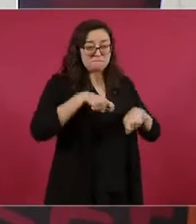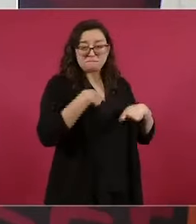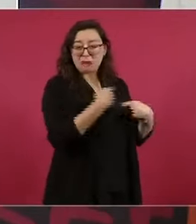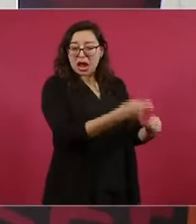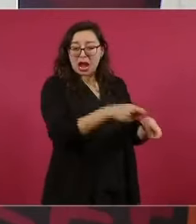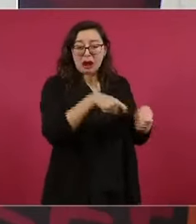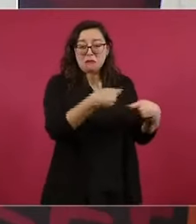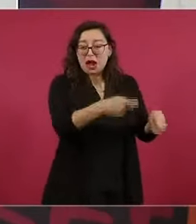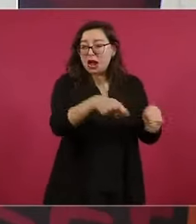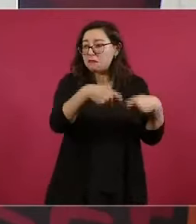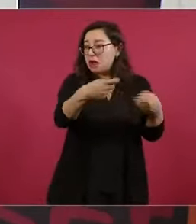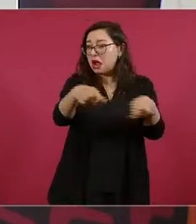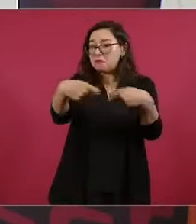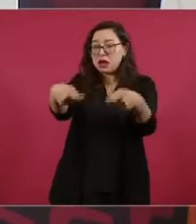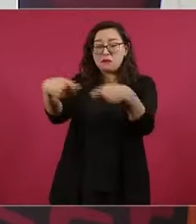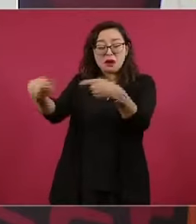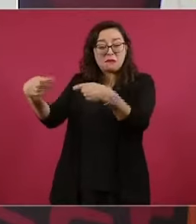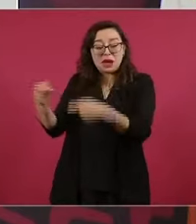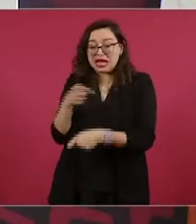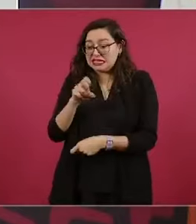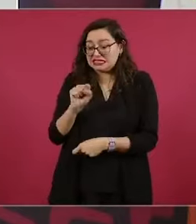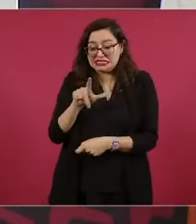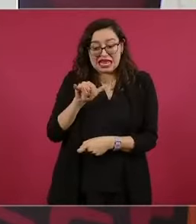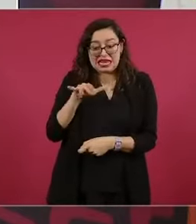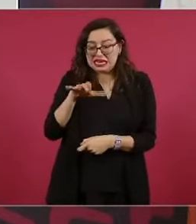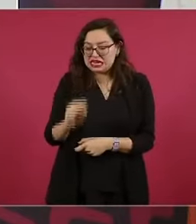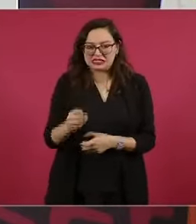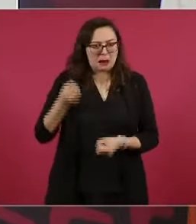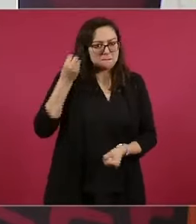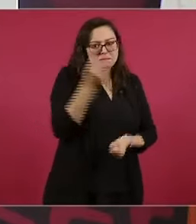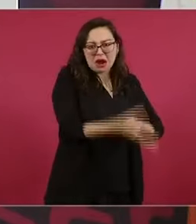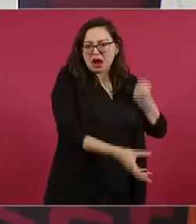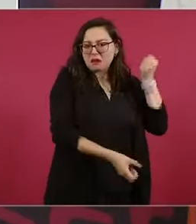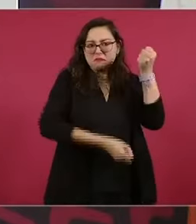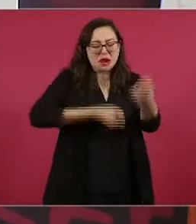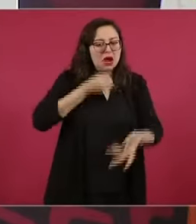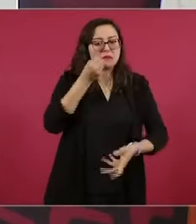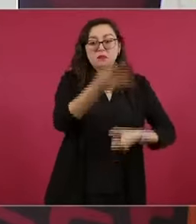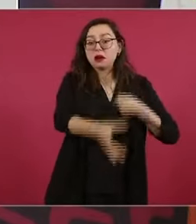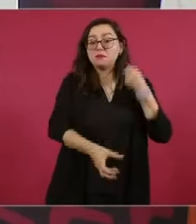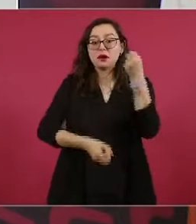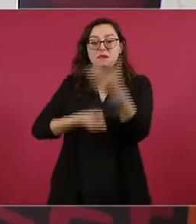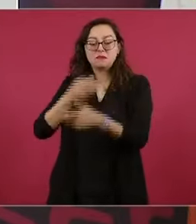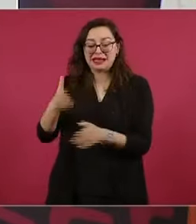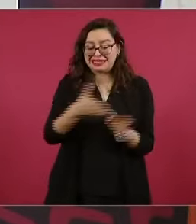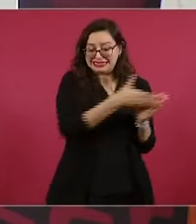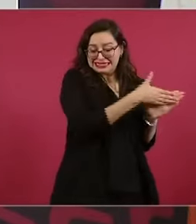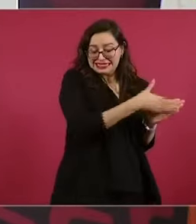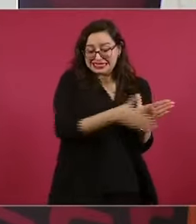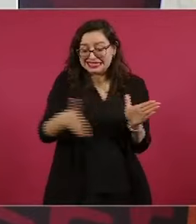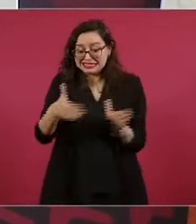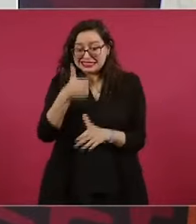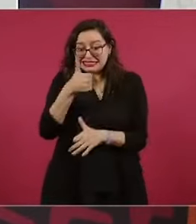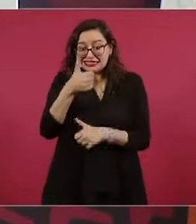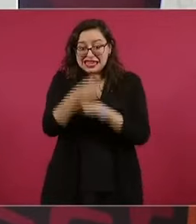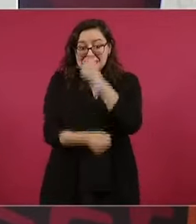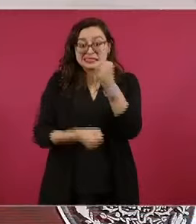empieza Salina a entregarles todo, bienes, y al final…